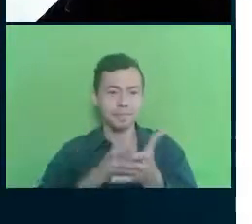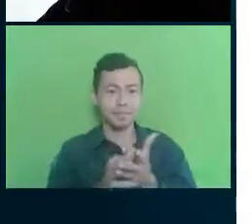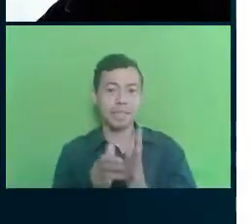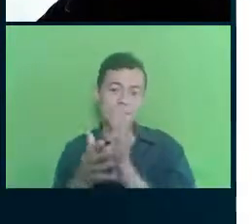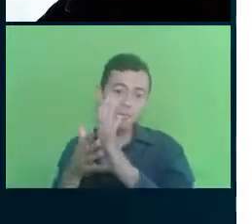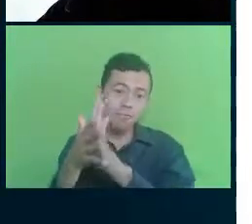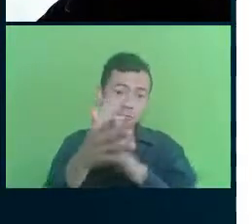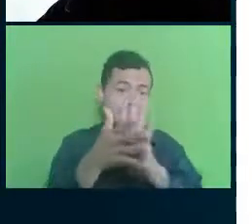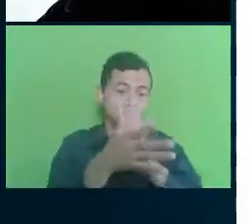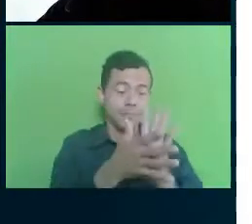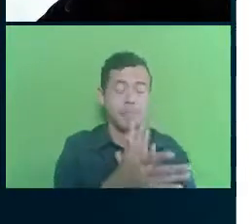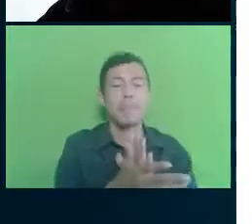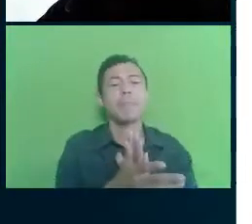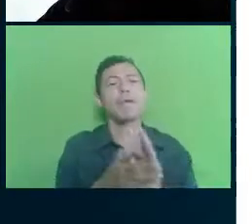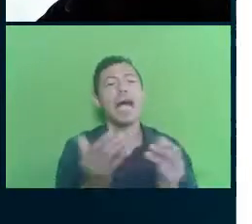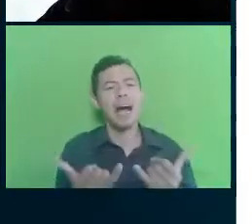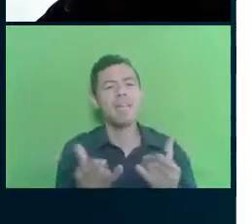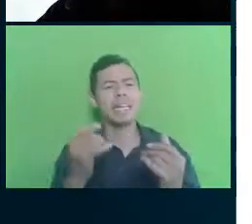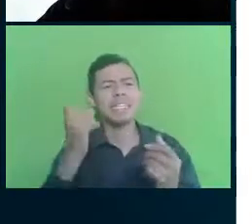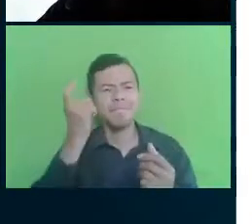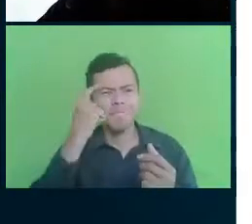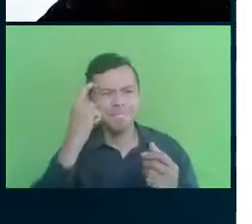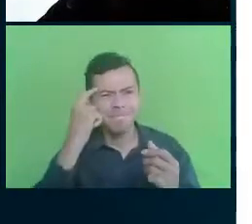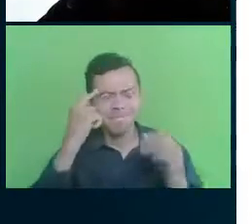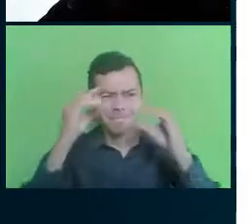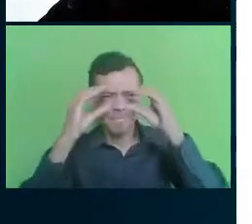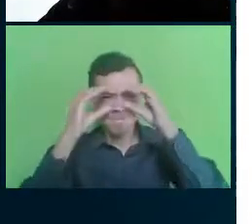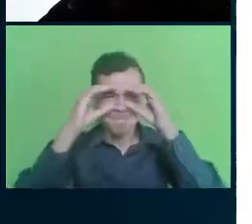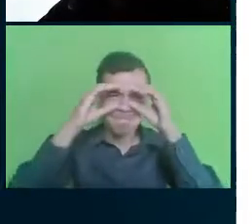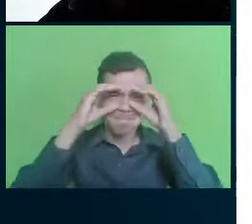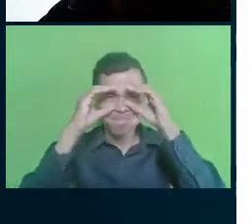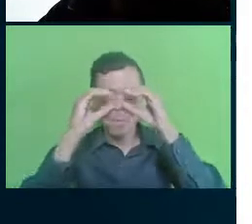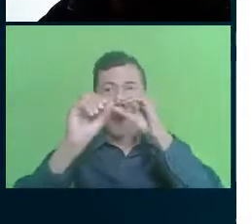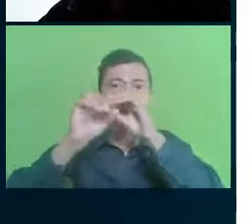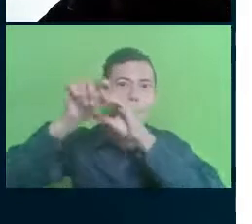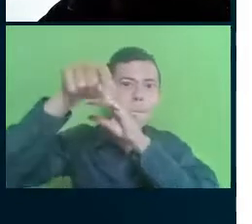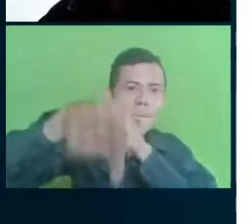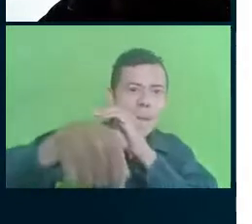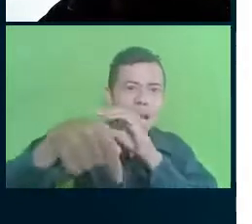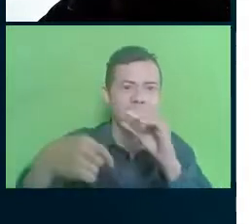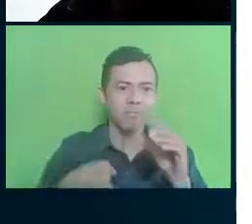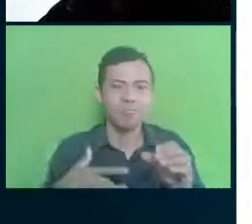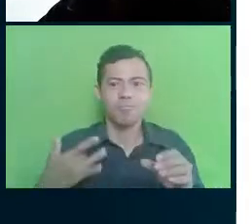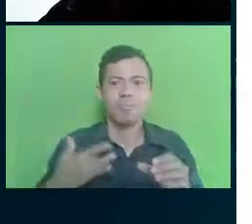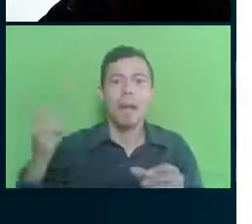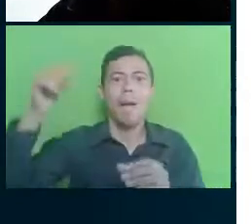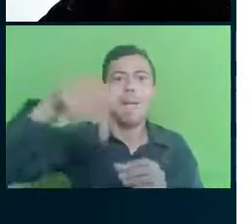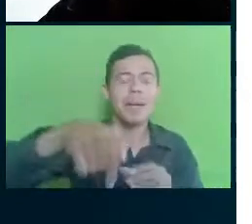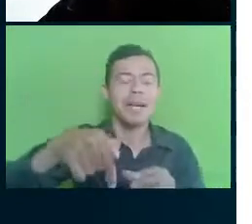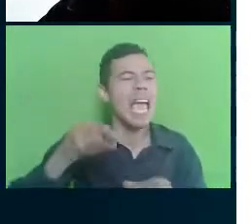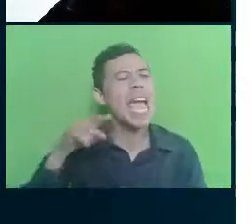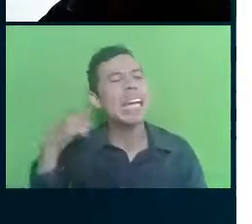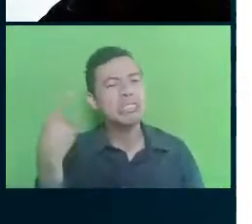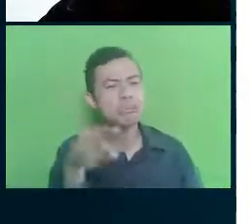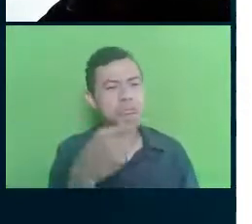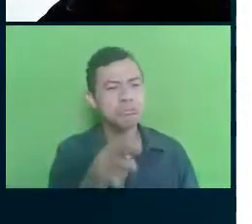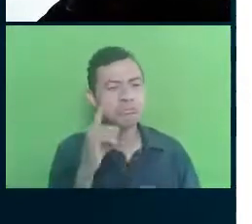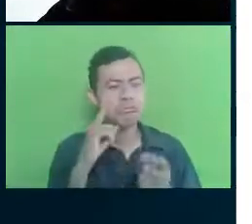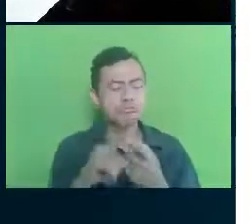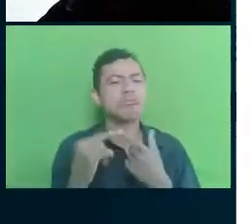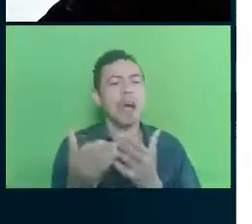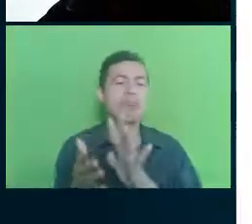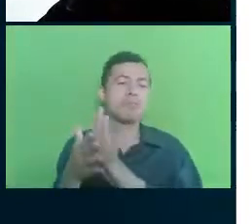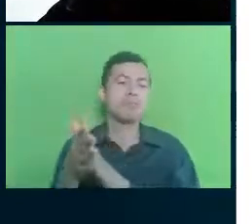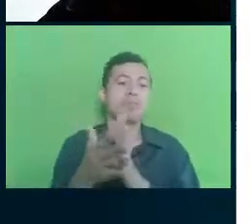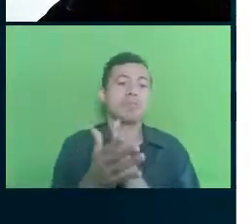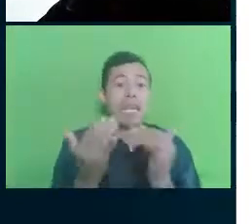poco definiendo qué es lo que es inteligencia artificial. Es una práctica, es un gran proyecto, ¿no? Es algo que al final del día embarca